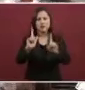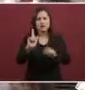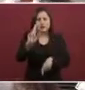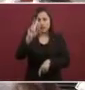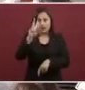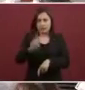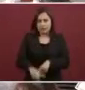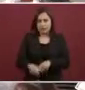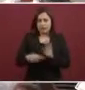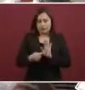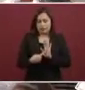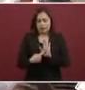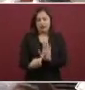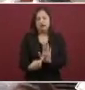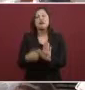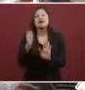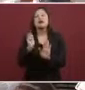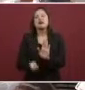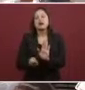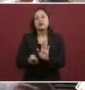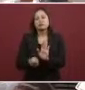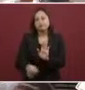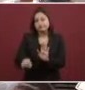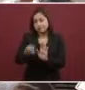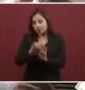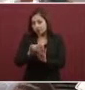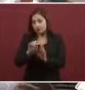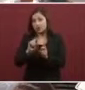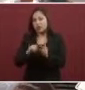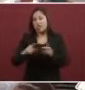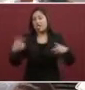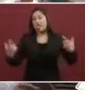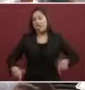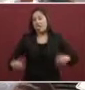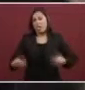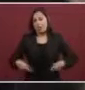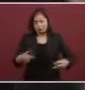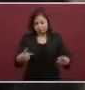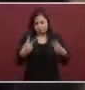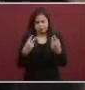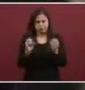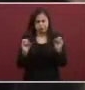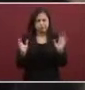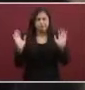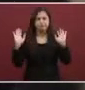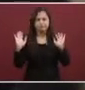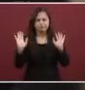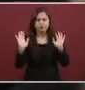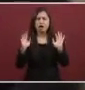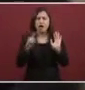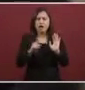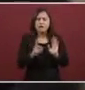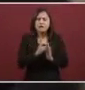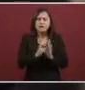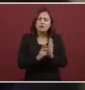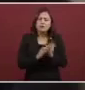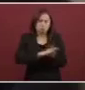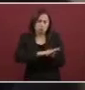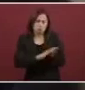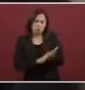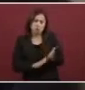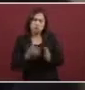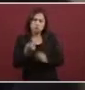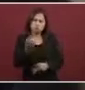idiota ni lo rico. Es un departamento modesto, pero podemos tomar un café. Yo creo que hay que dialogar, hay